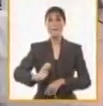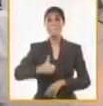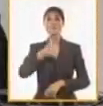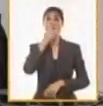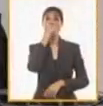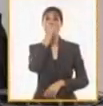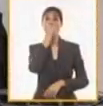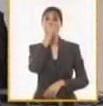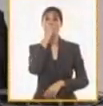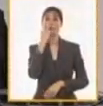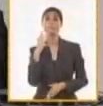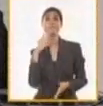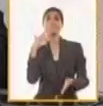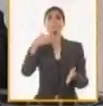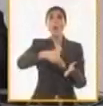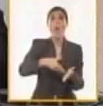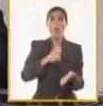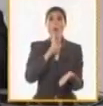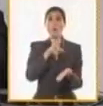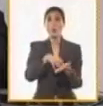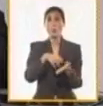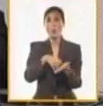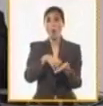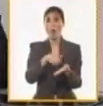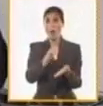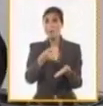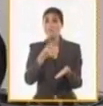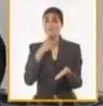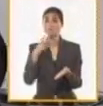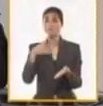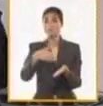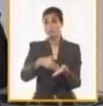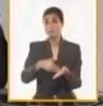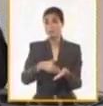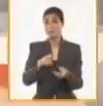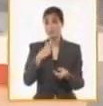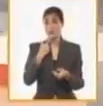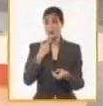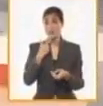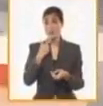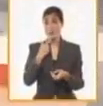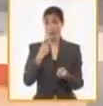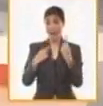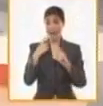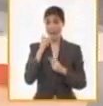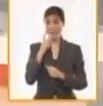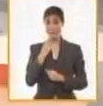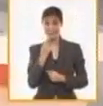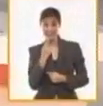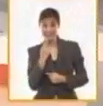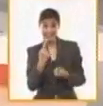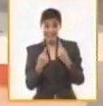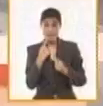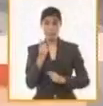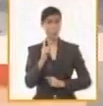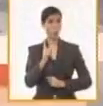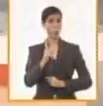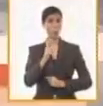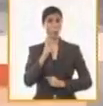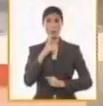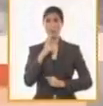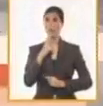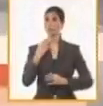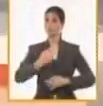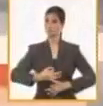Él lo dio por seguro. Incluso publicando... es algo serio, no estoy... no lo digo ni gobiernos, cómo tienen que prepararse para